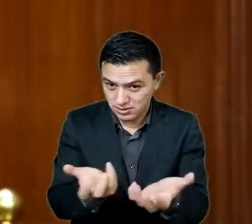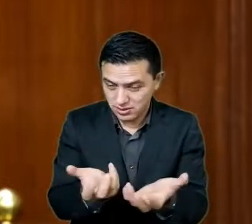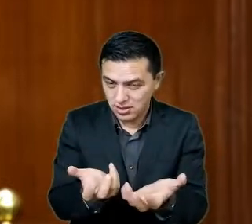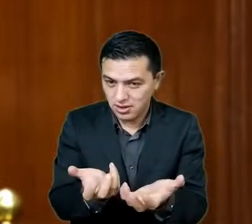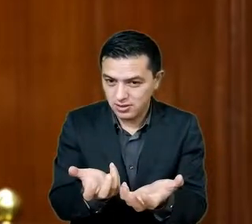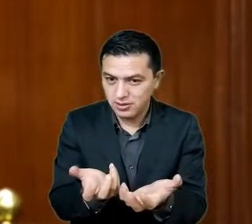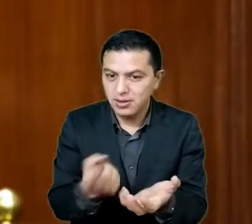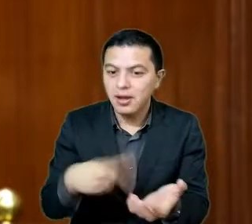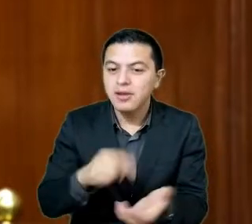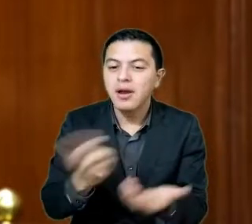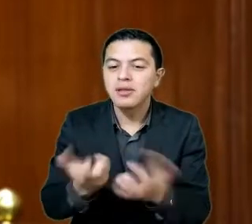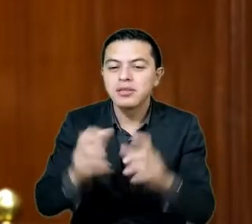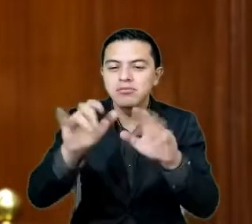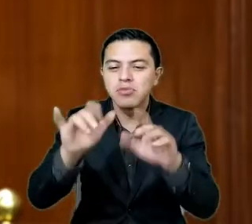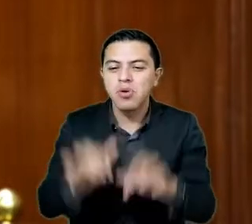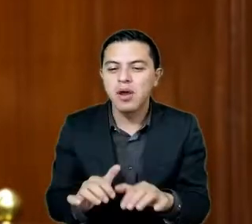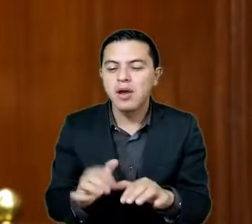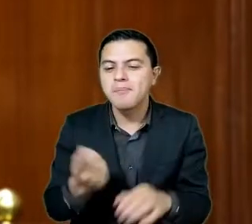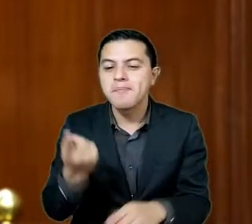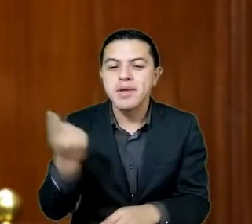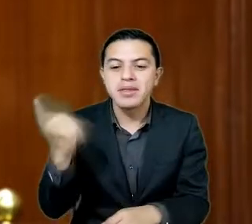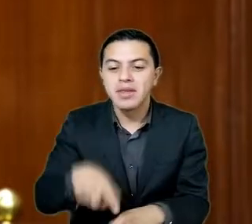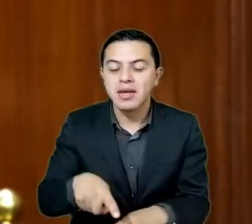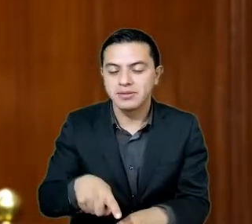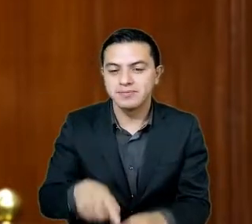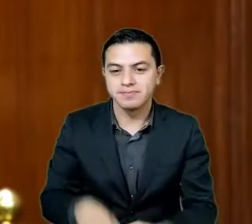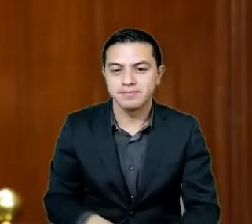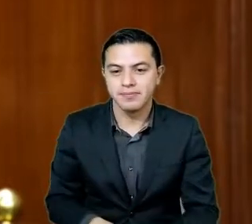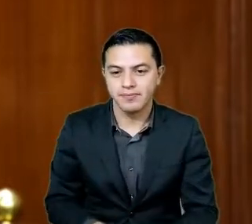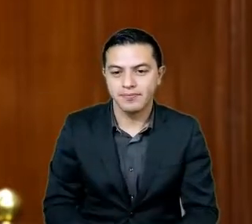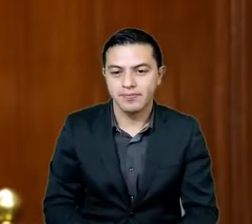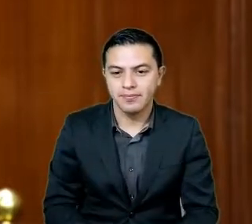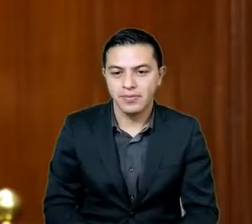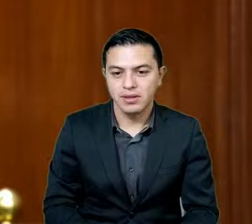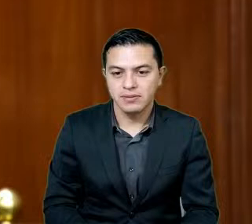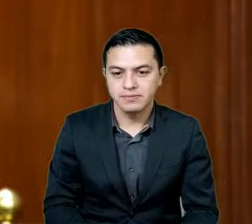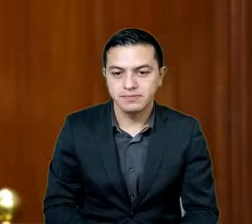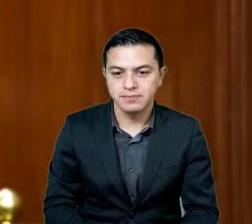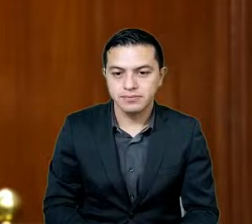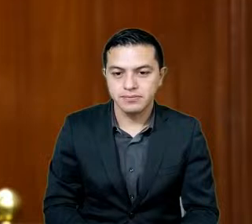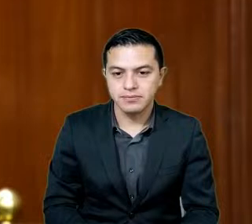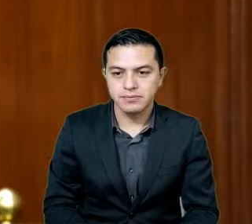informes correspondientes especializados. Las comisiones